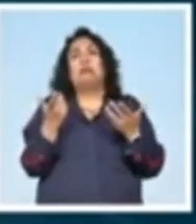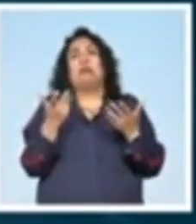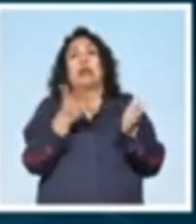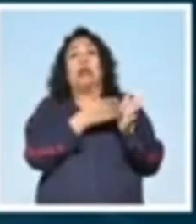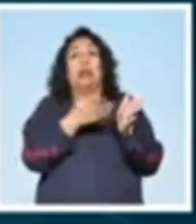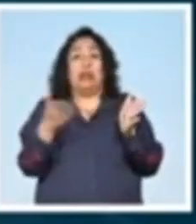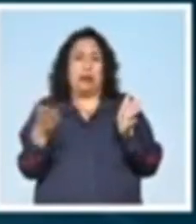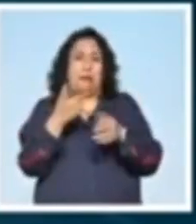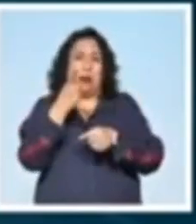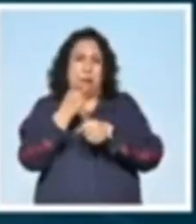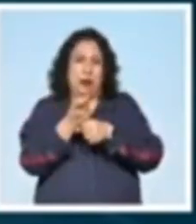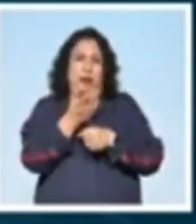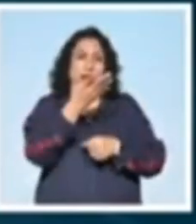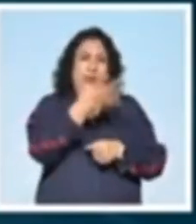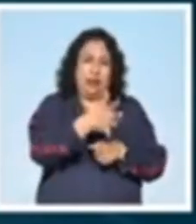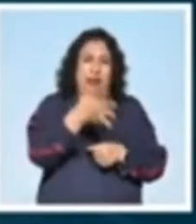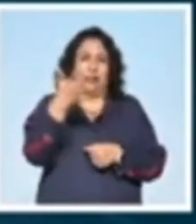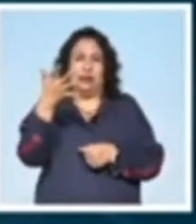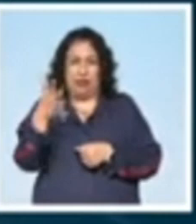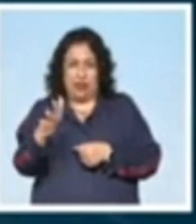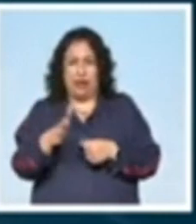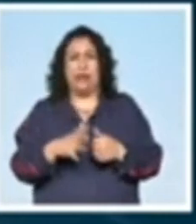sí, del 10 de 10, sí,